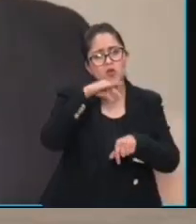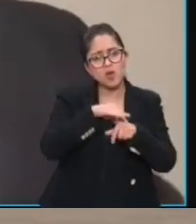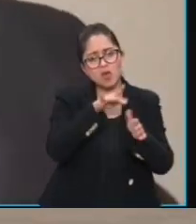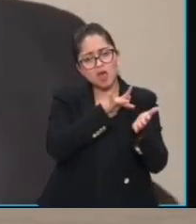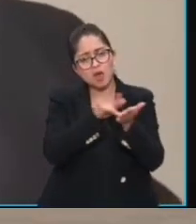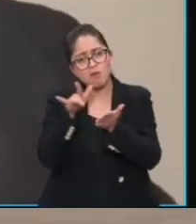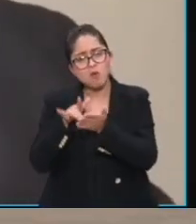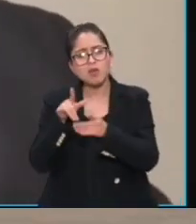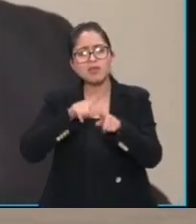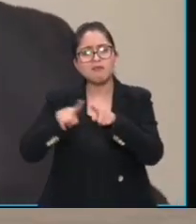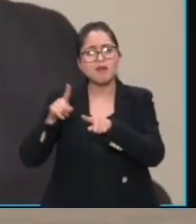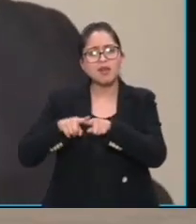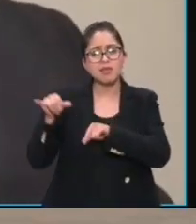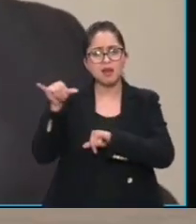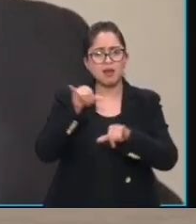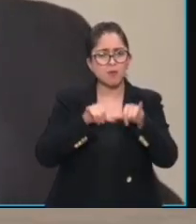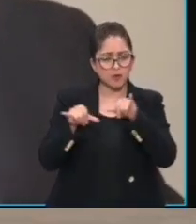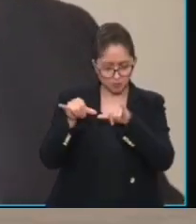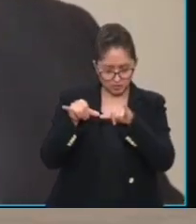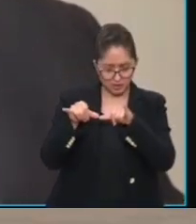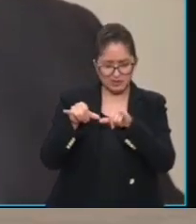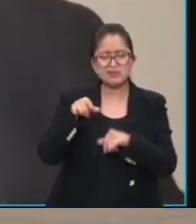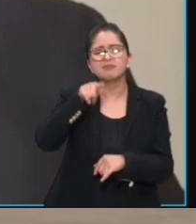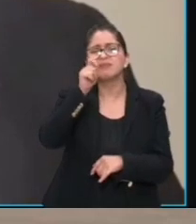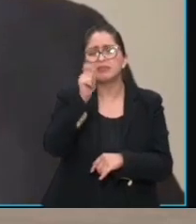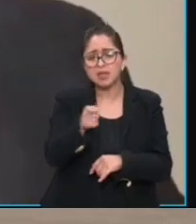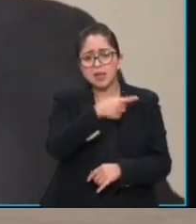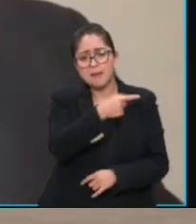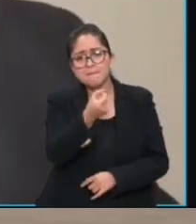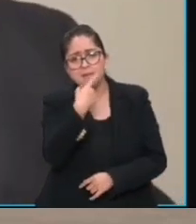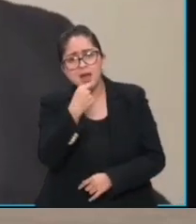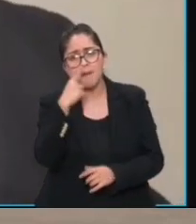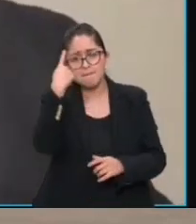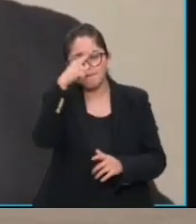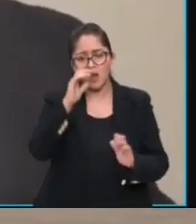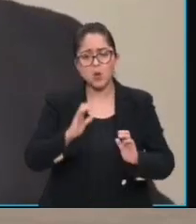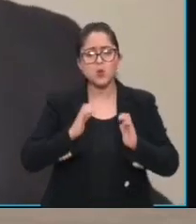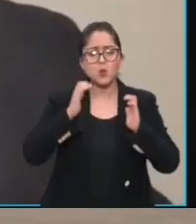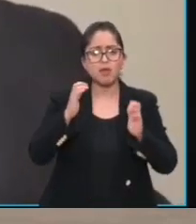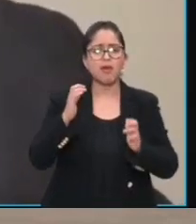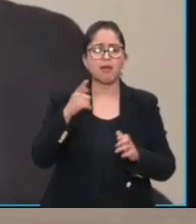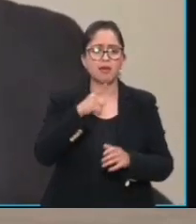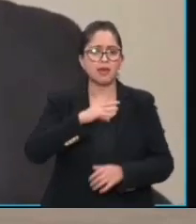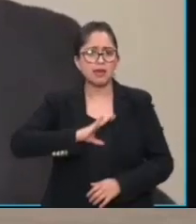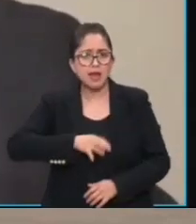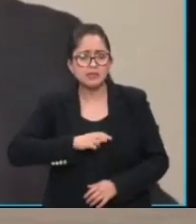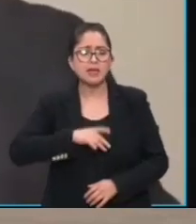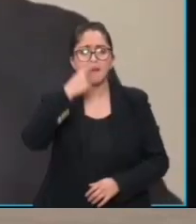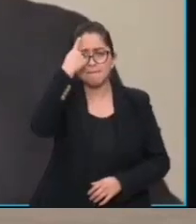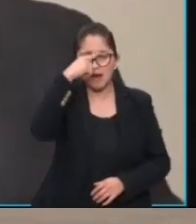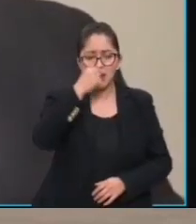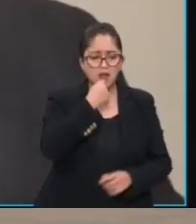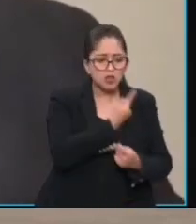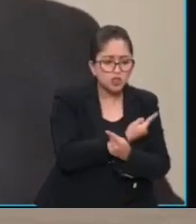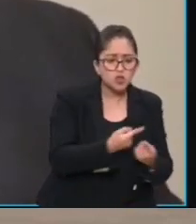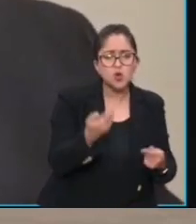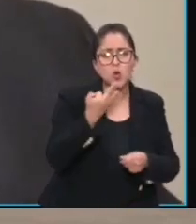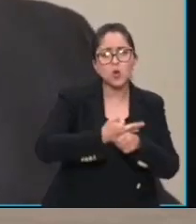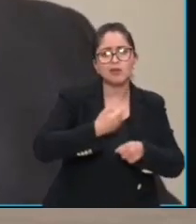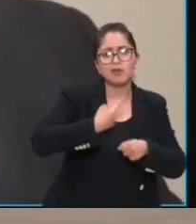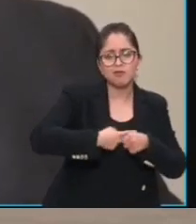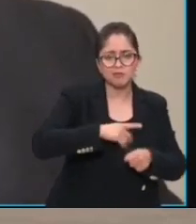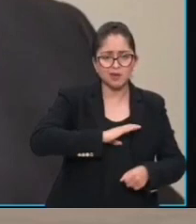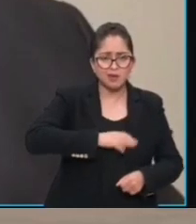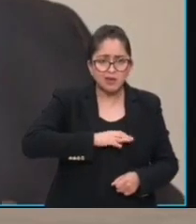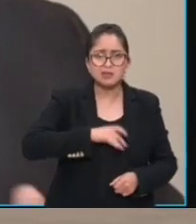los laboratoristas, los odontólogos, para que existan medicamentos contra el cáncer, para los niños que tienen cáncer, para mejorar los